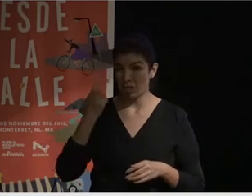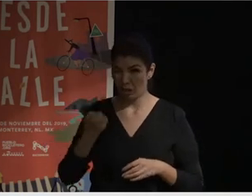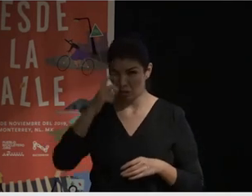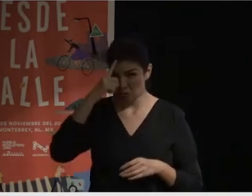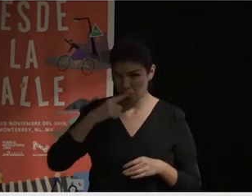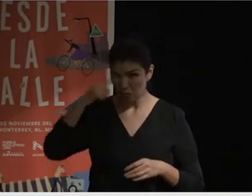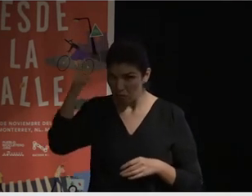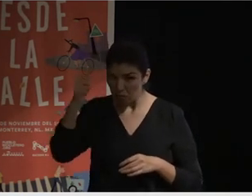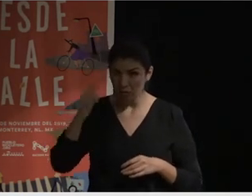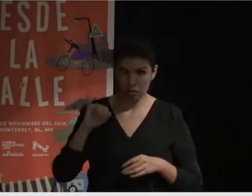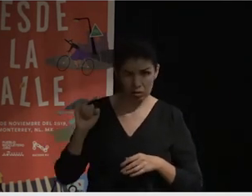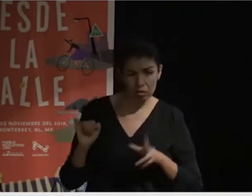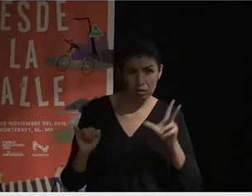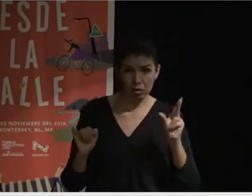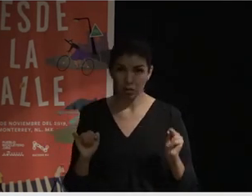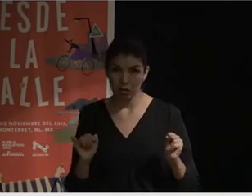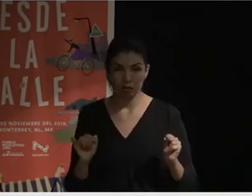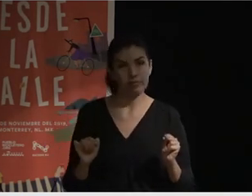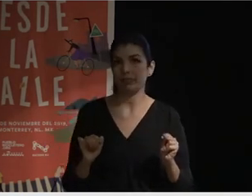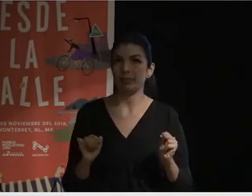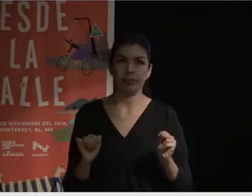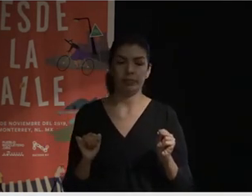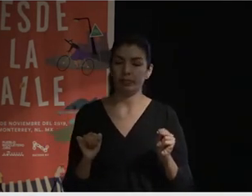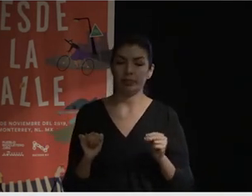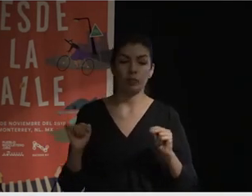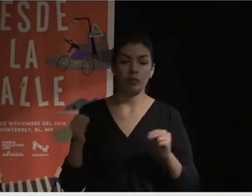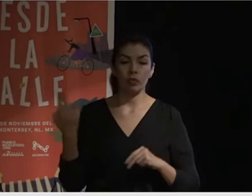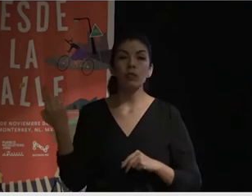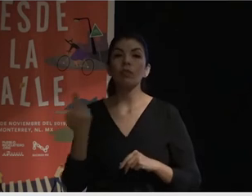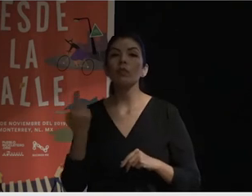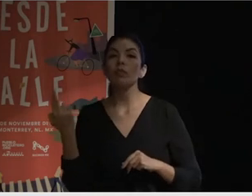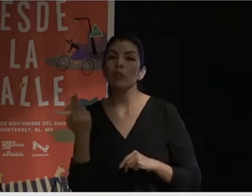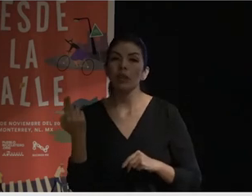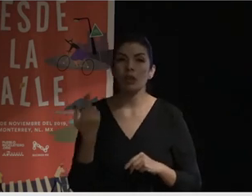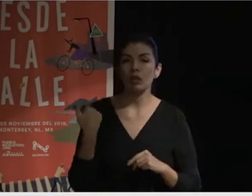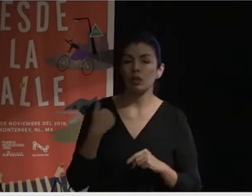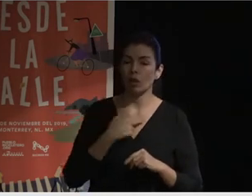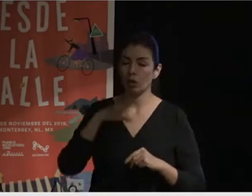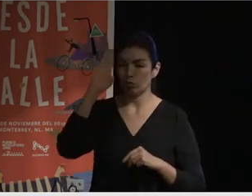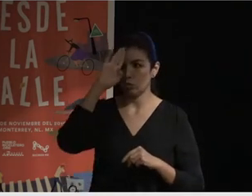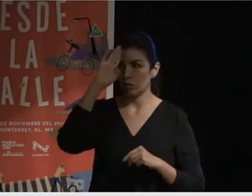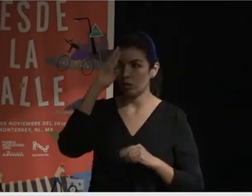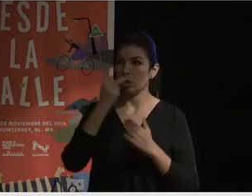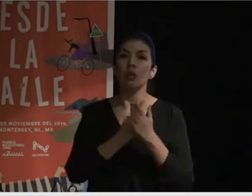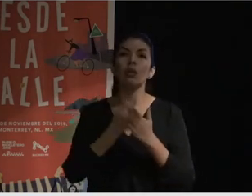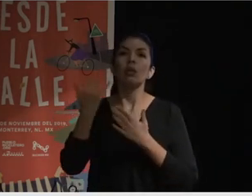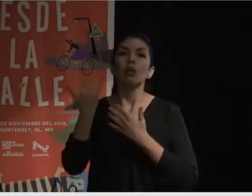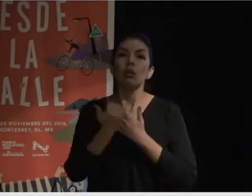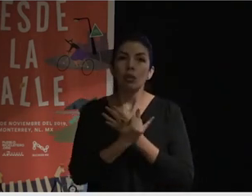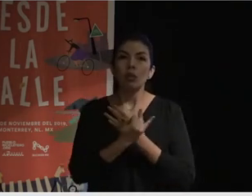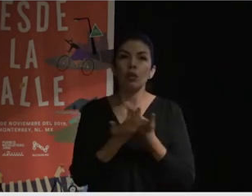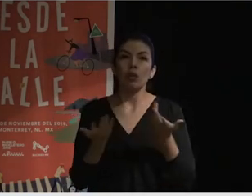que ahí también ese es un reto, ¿no? O sea, ¿cómo nosotros lograr que estos proyectos sean no solamente visibles, sino que también